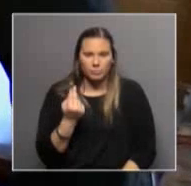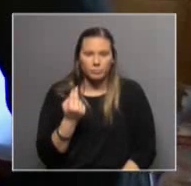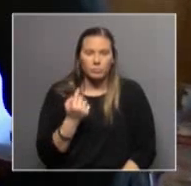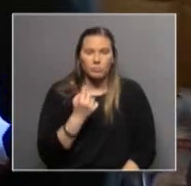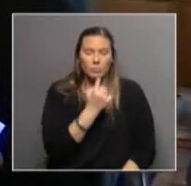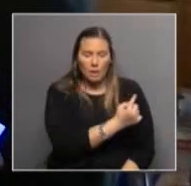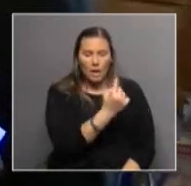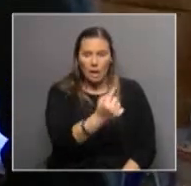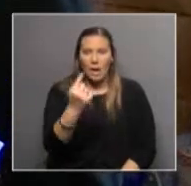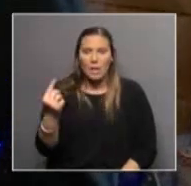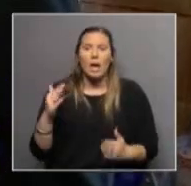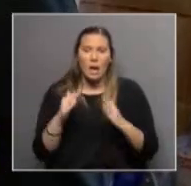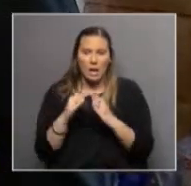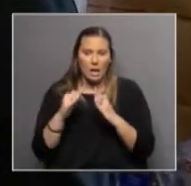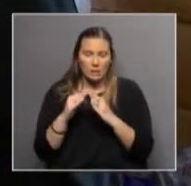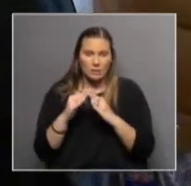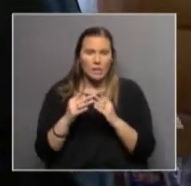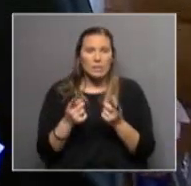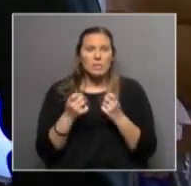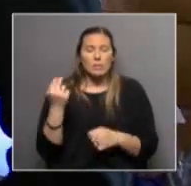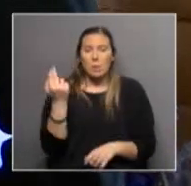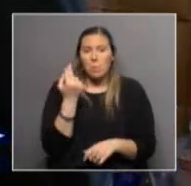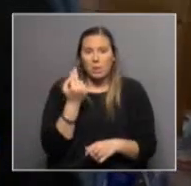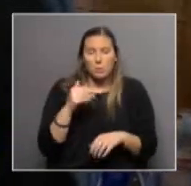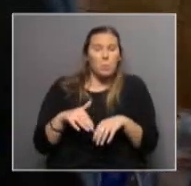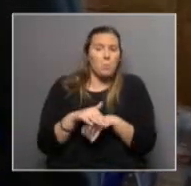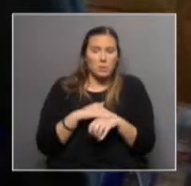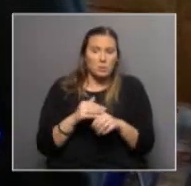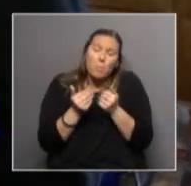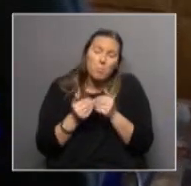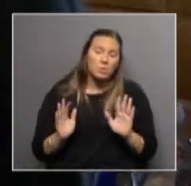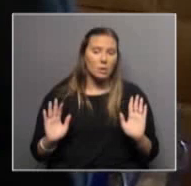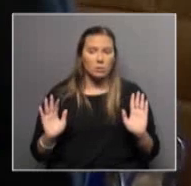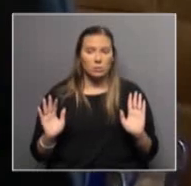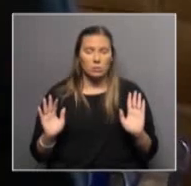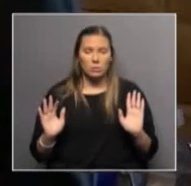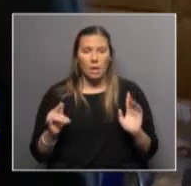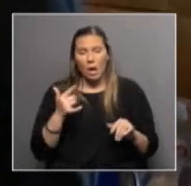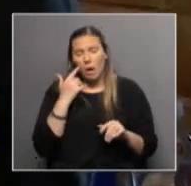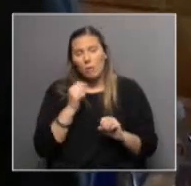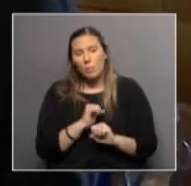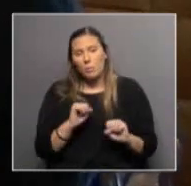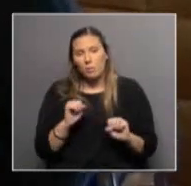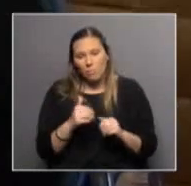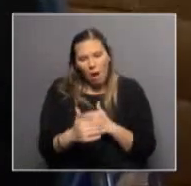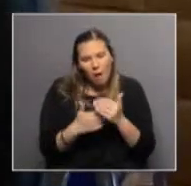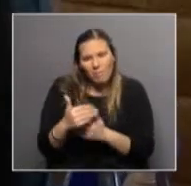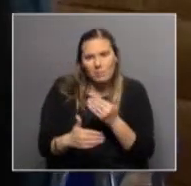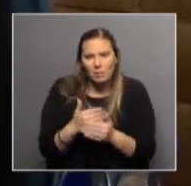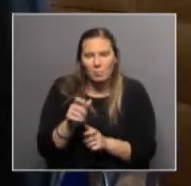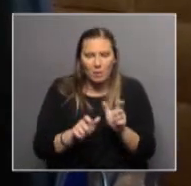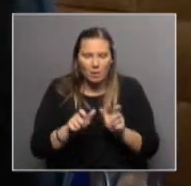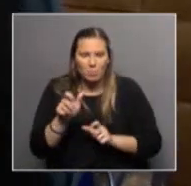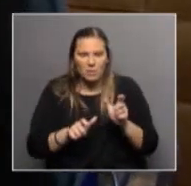Cada casa que precise un baño precario, empezar y a ver si podemos adelantar un poco para que la